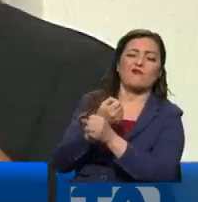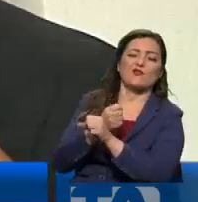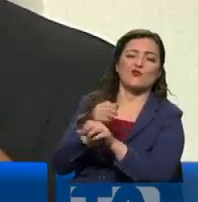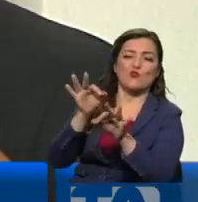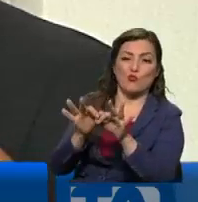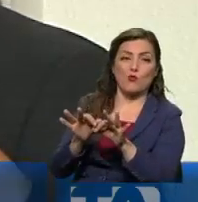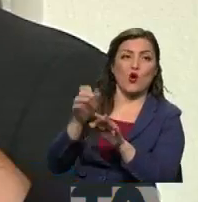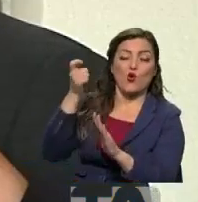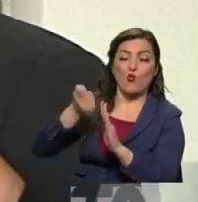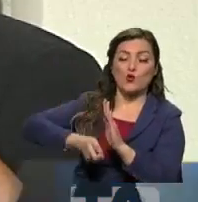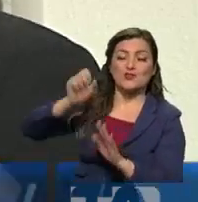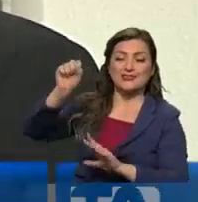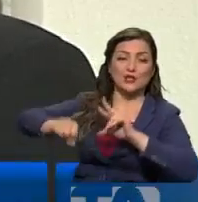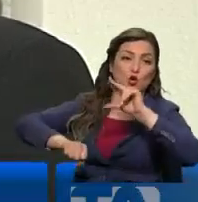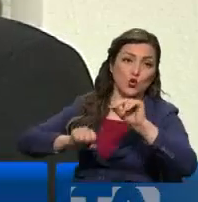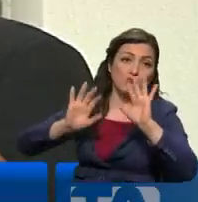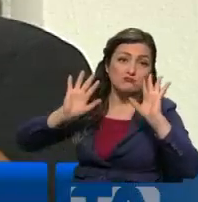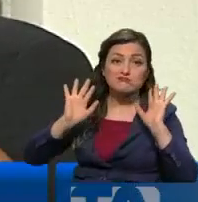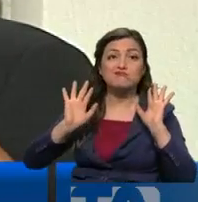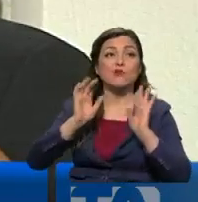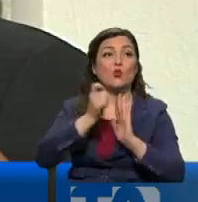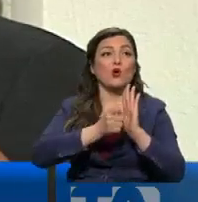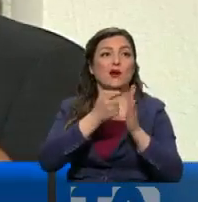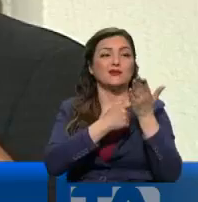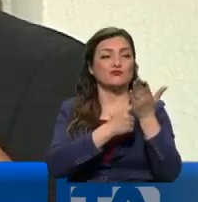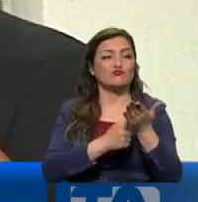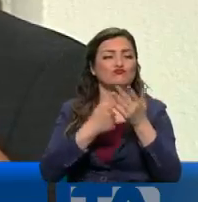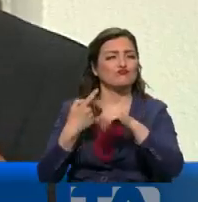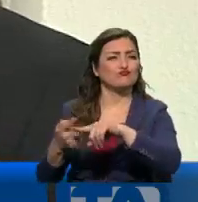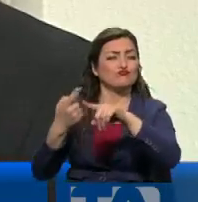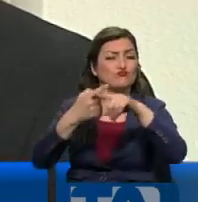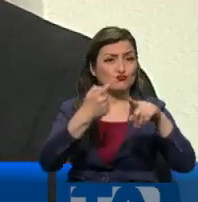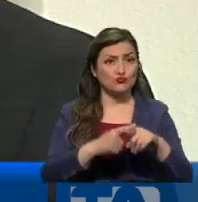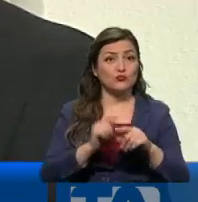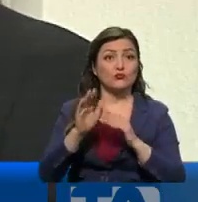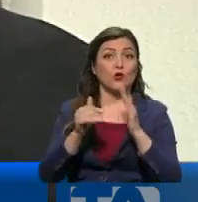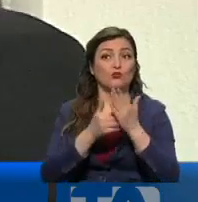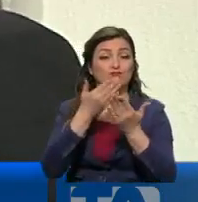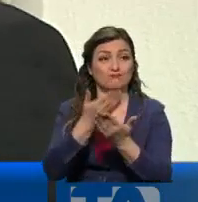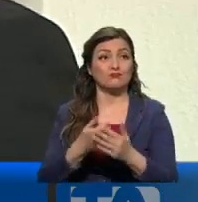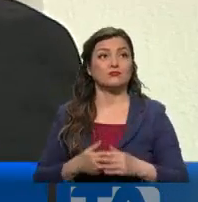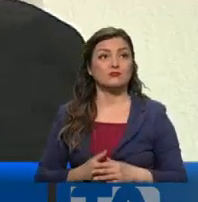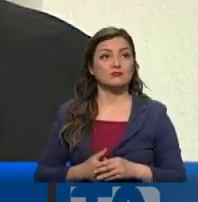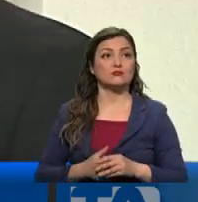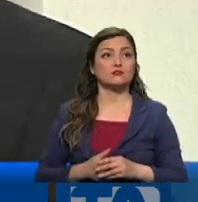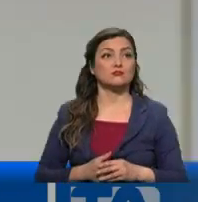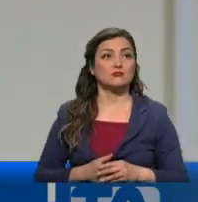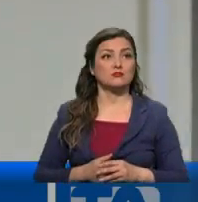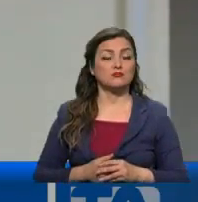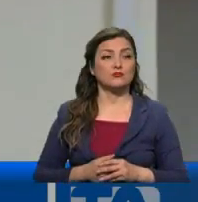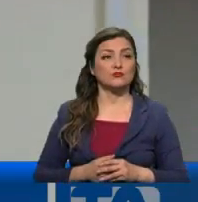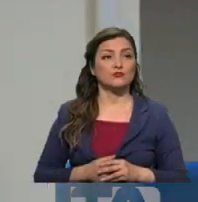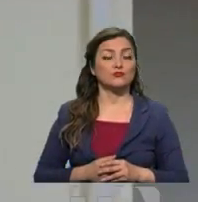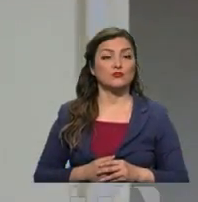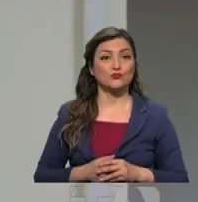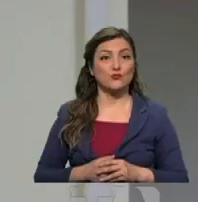defensor. El señor juez ha pedido un tiempo para analizar cada uno de los elementos que ha sido puesto en su consideración, lo cual me parece prudente. Durante